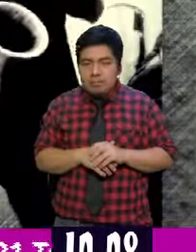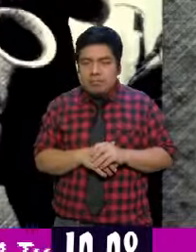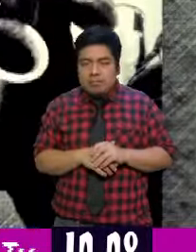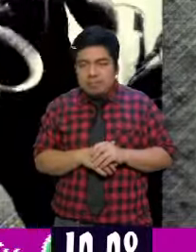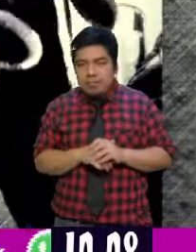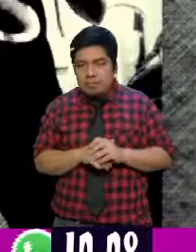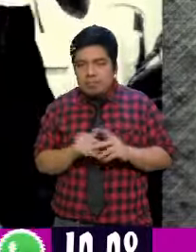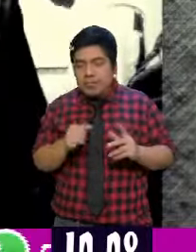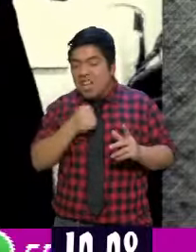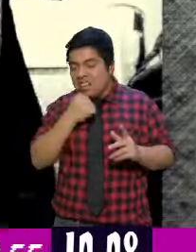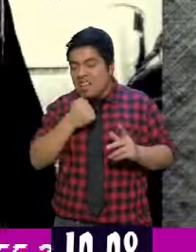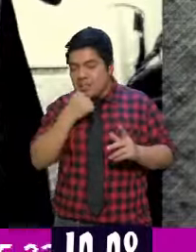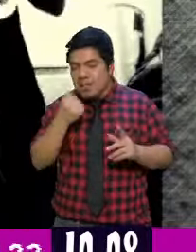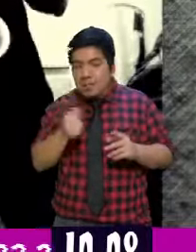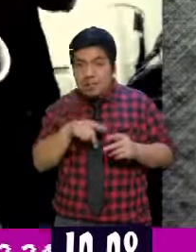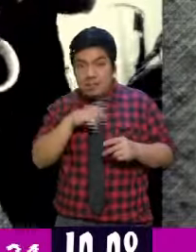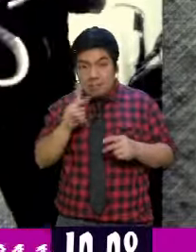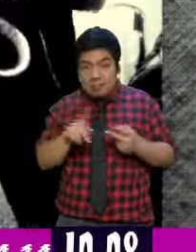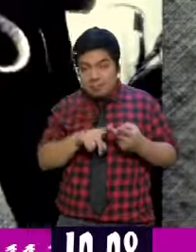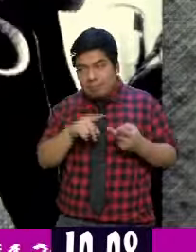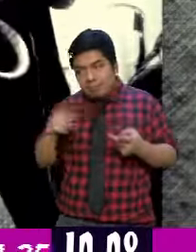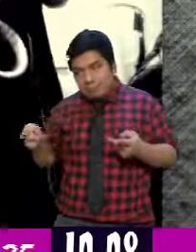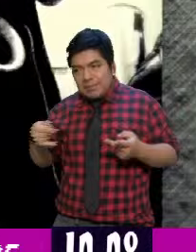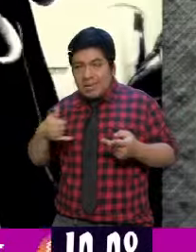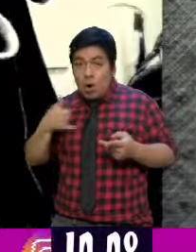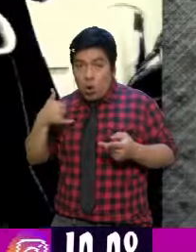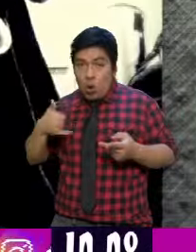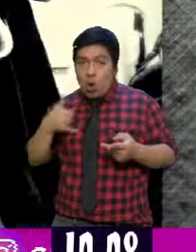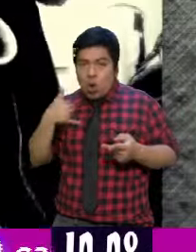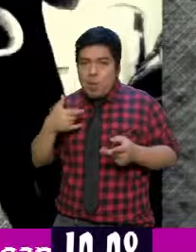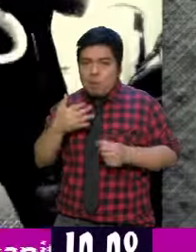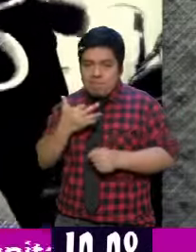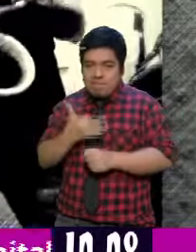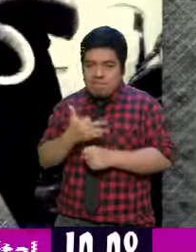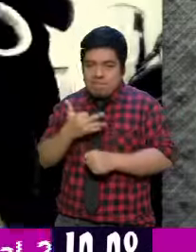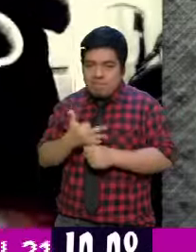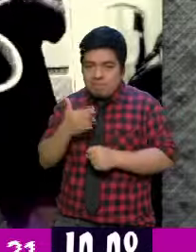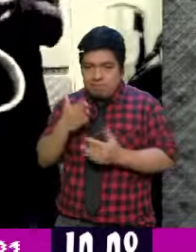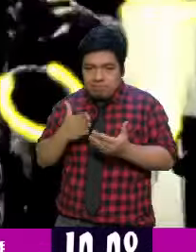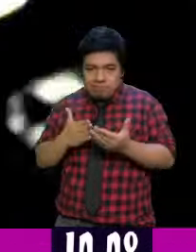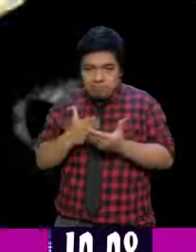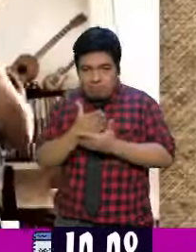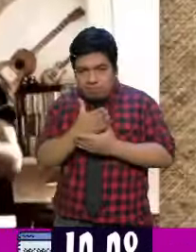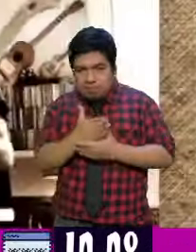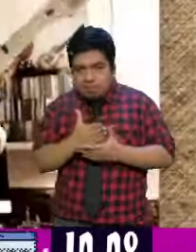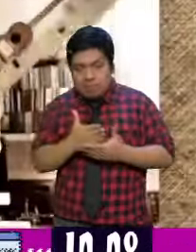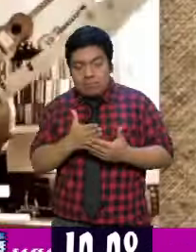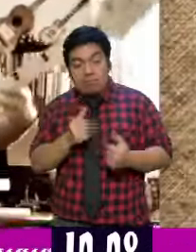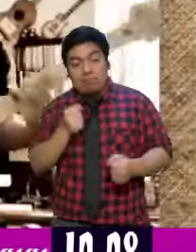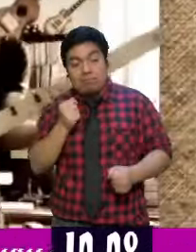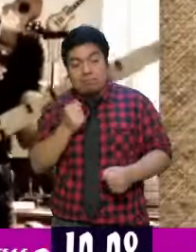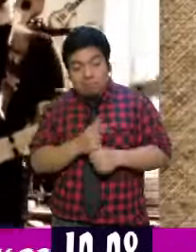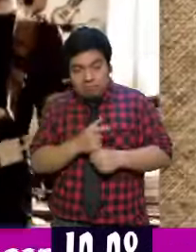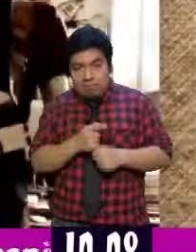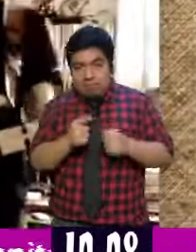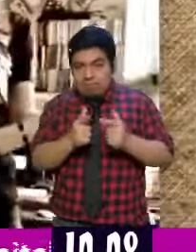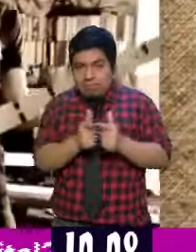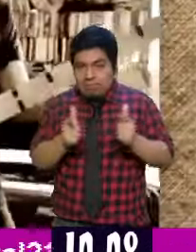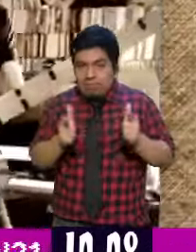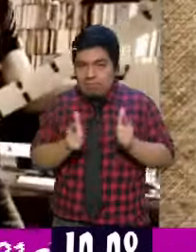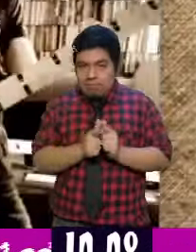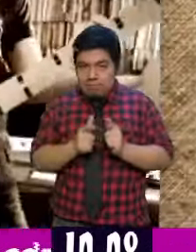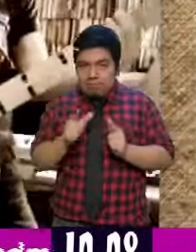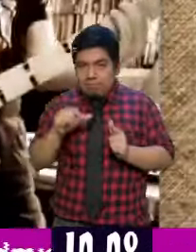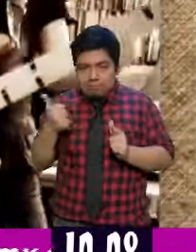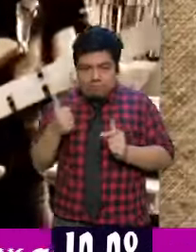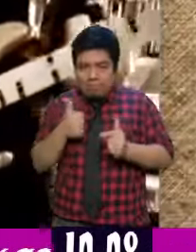Viejos lobos de bar, pero los chavos que están entrándole a este observatorio han descubierto en los grupos que no están ahorita de